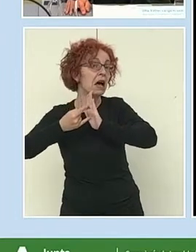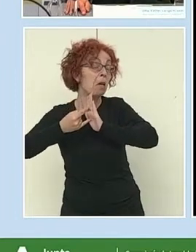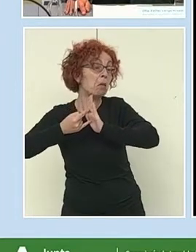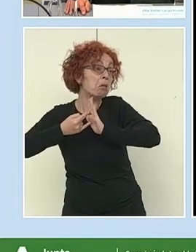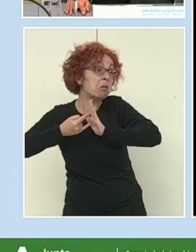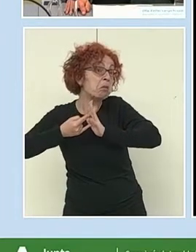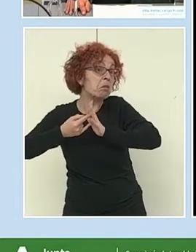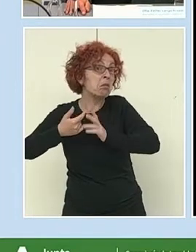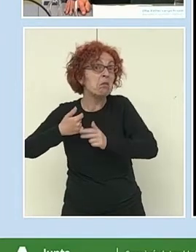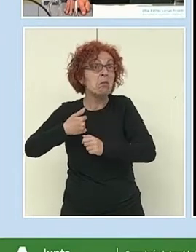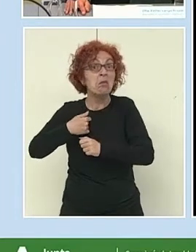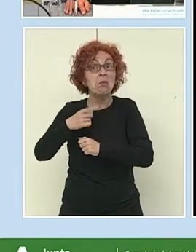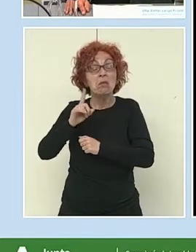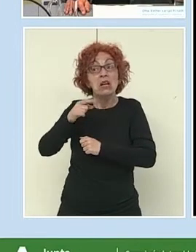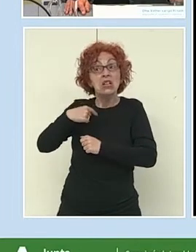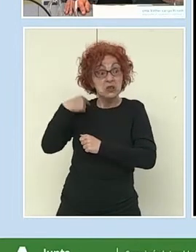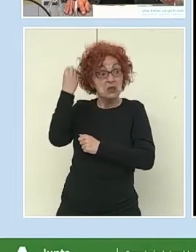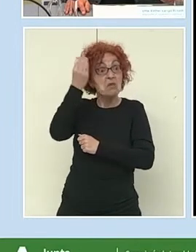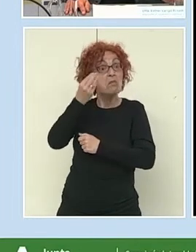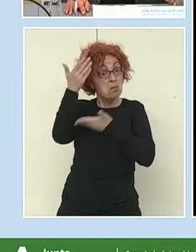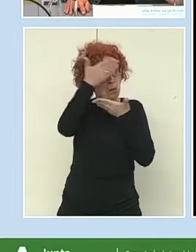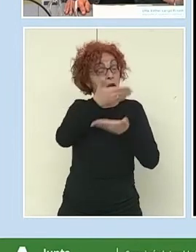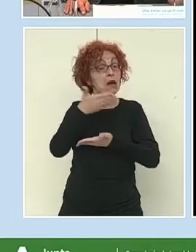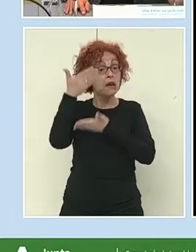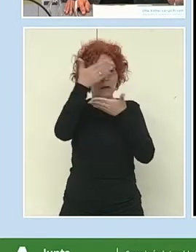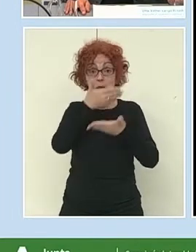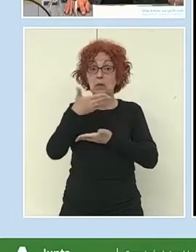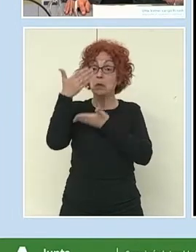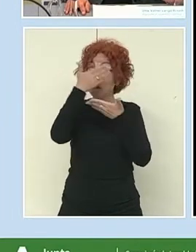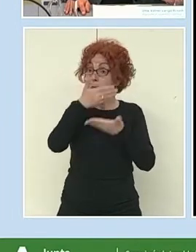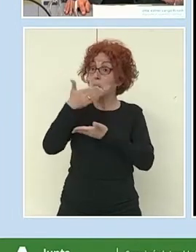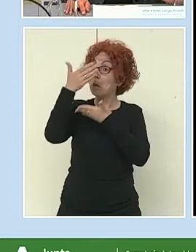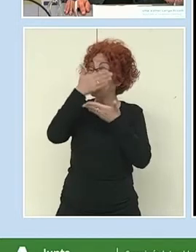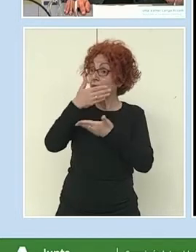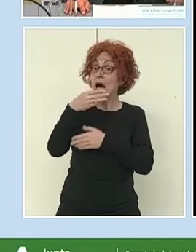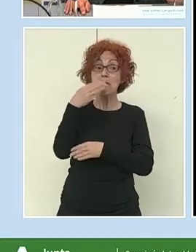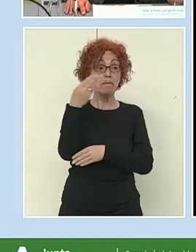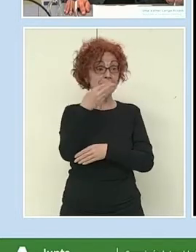buena media, ¿no? Una buena media en COU, ojo COU.